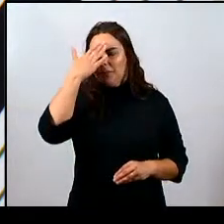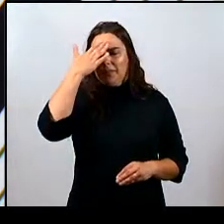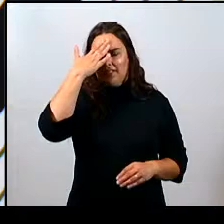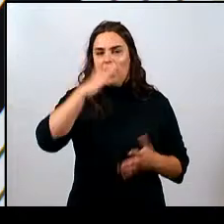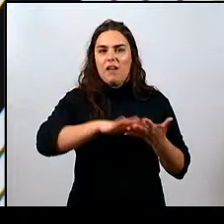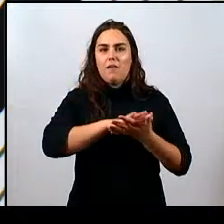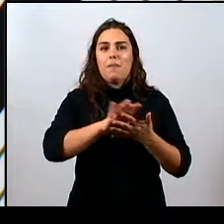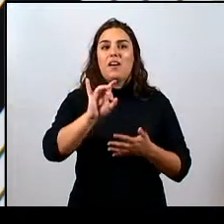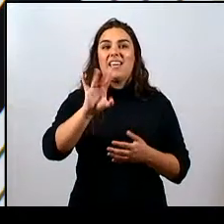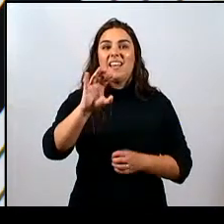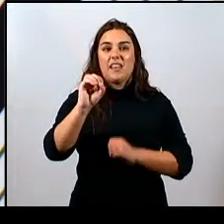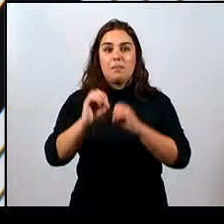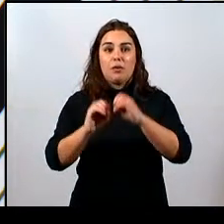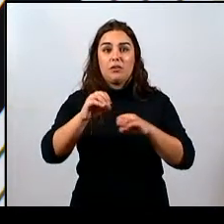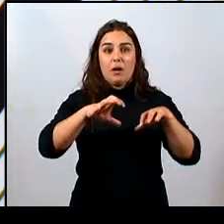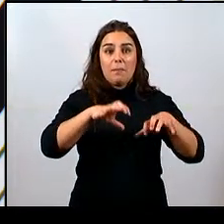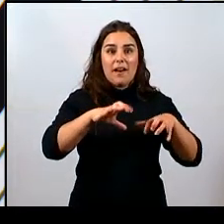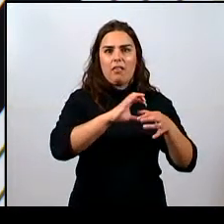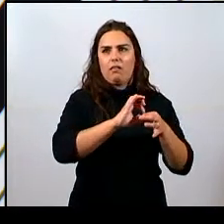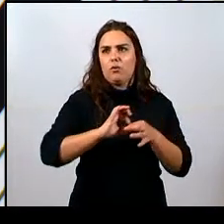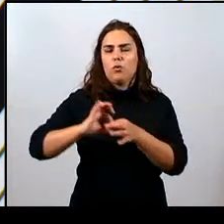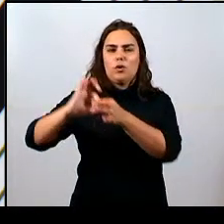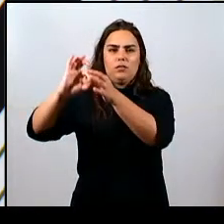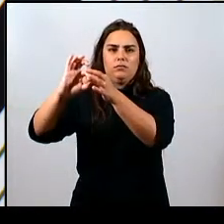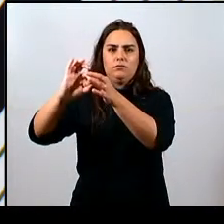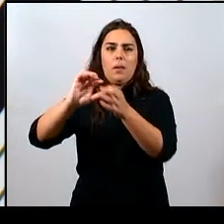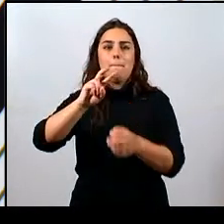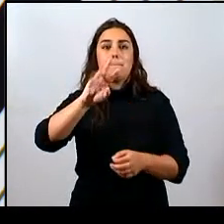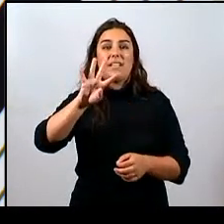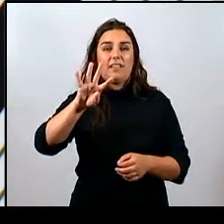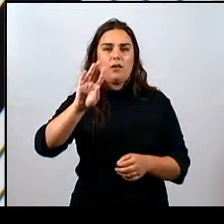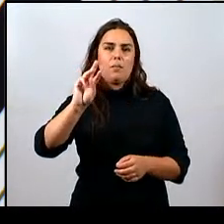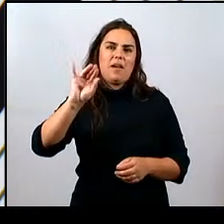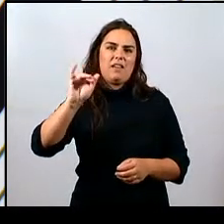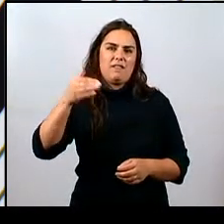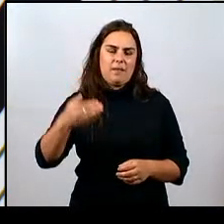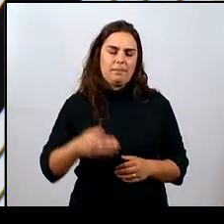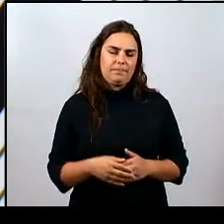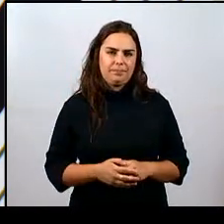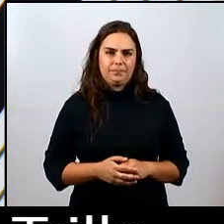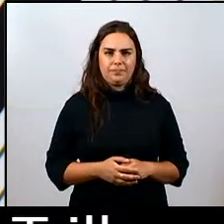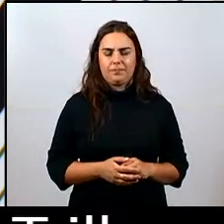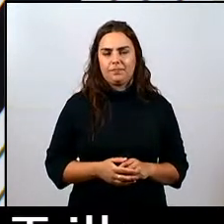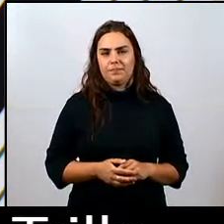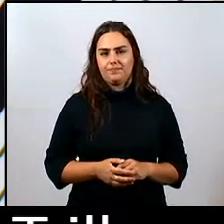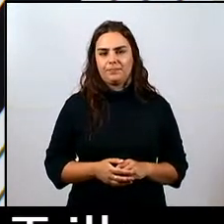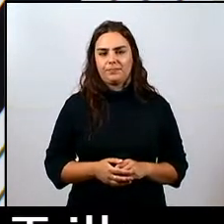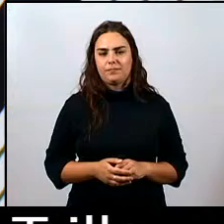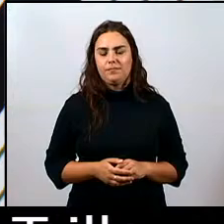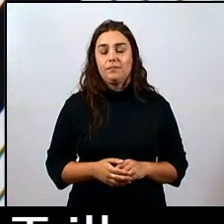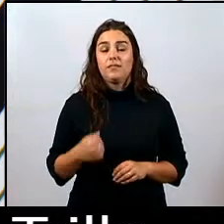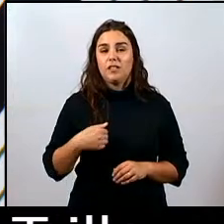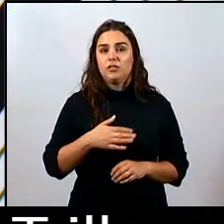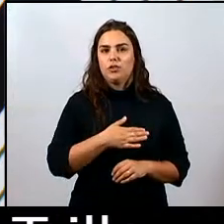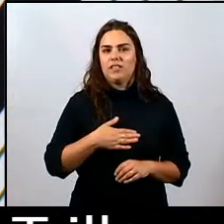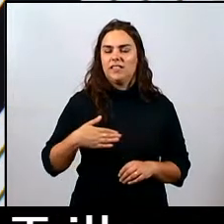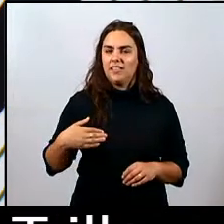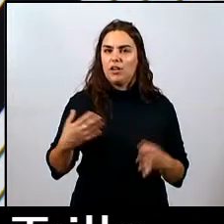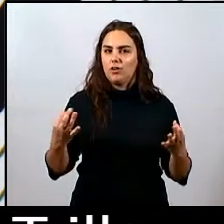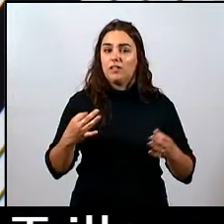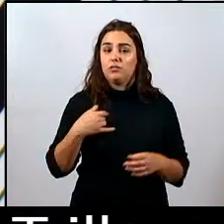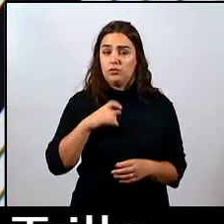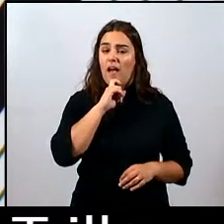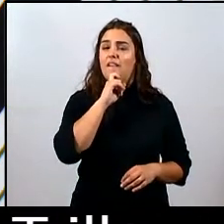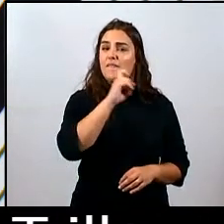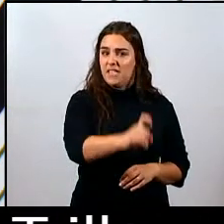del 15% de Almaraz, 25% en Trillo. Luego, nosotros lo que queremos es alertar